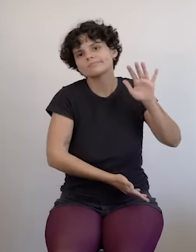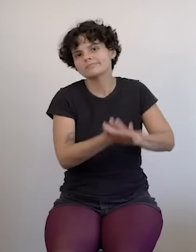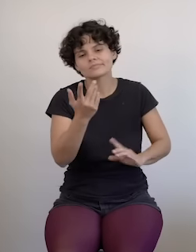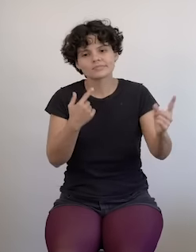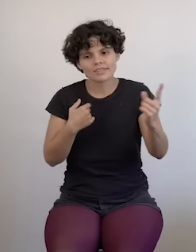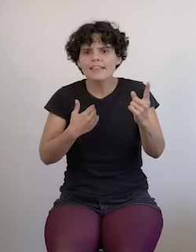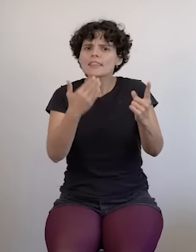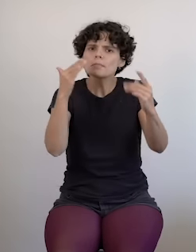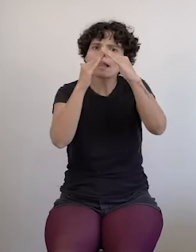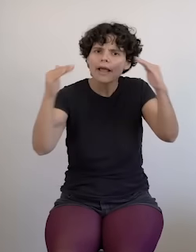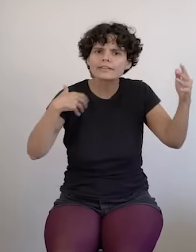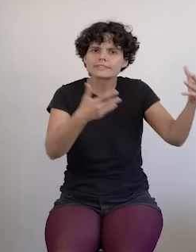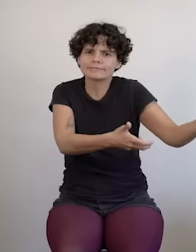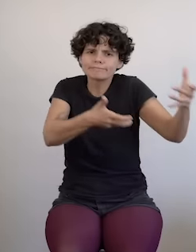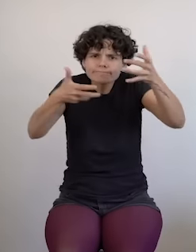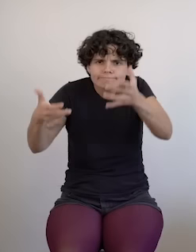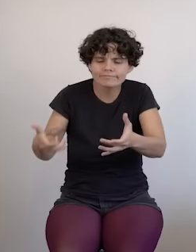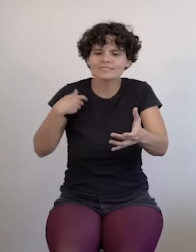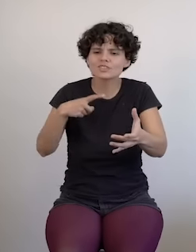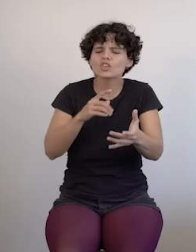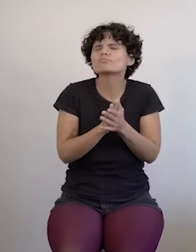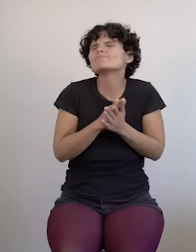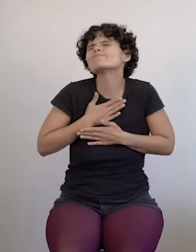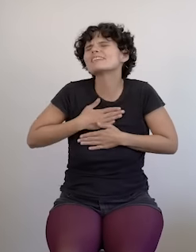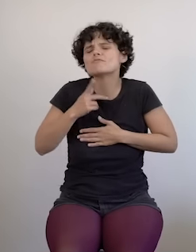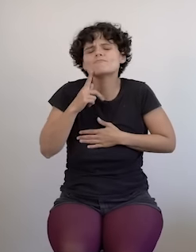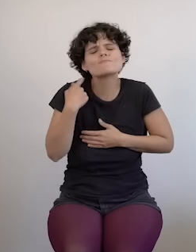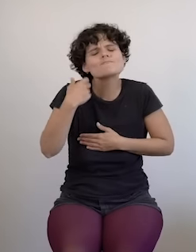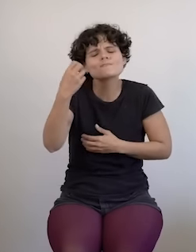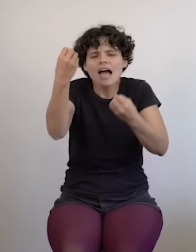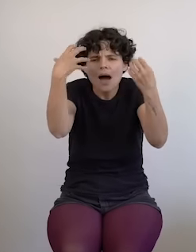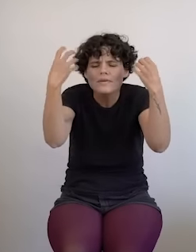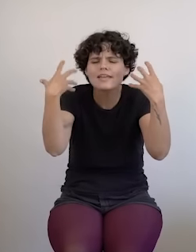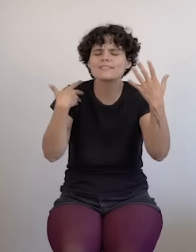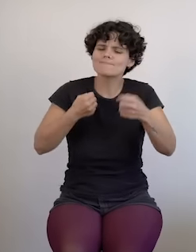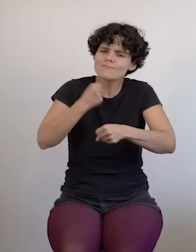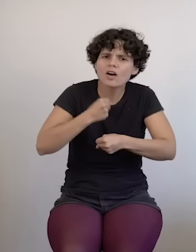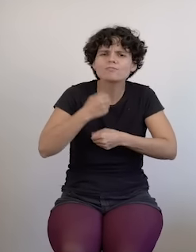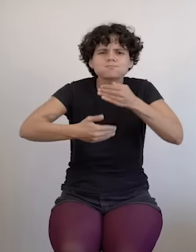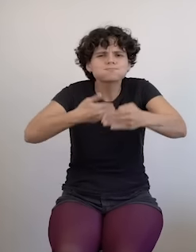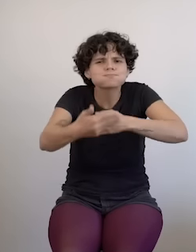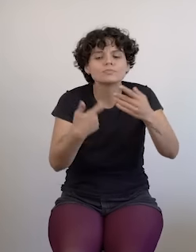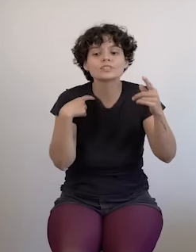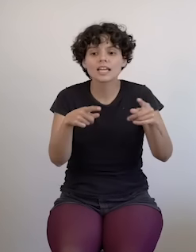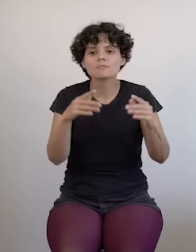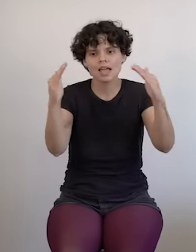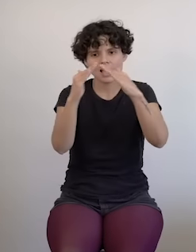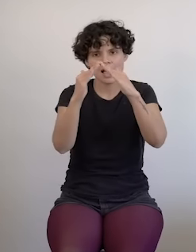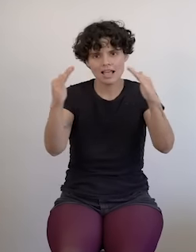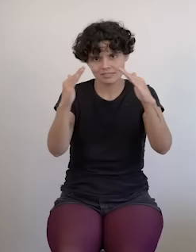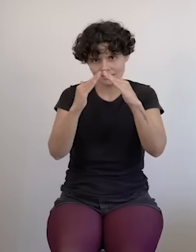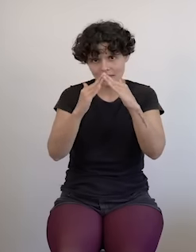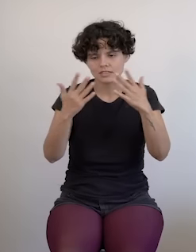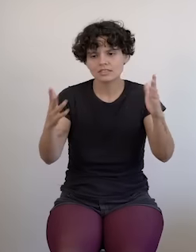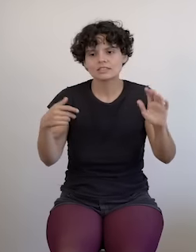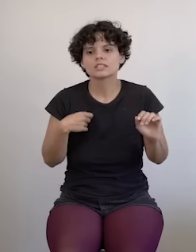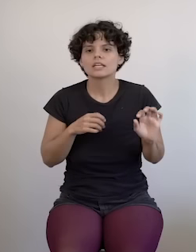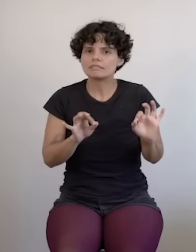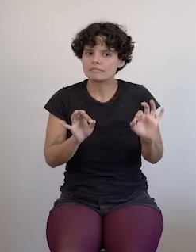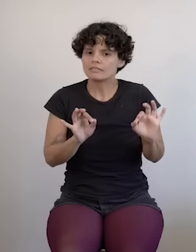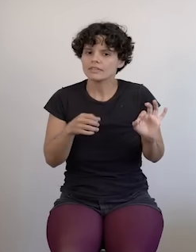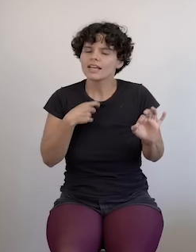nuevo. ¿Cachai? Otro cabrón chico, es que estamos, es mi hermano y el cochito que quiero que sea el mejor profesional, ¿cachai? Y lo llevo para mi casa